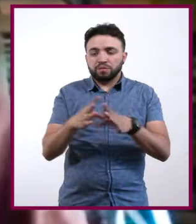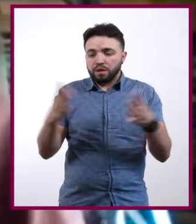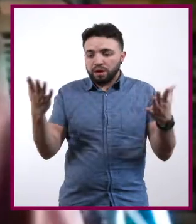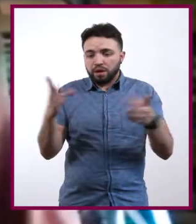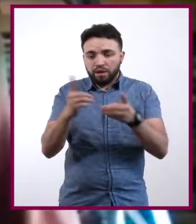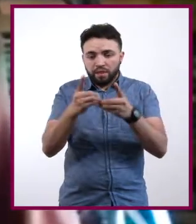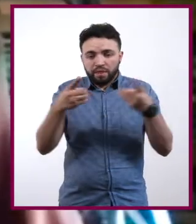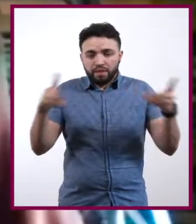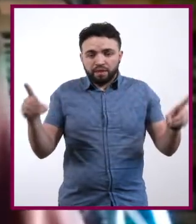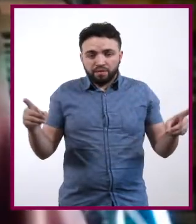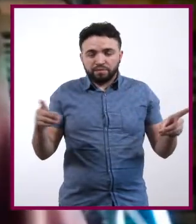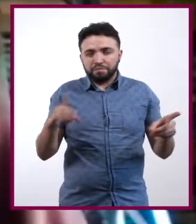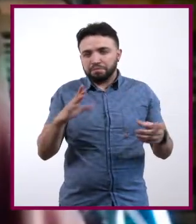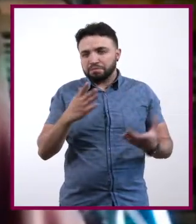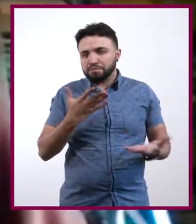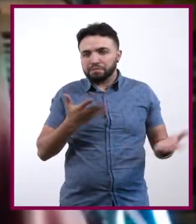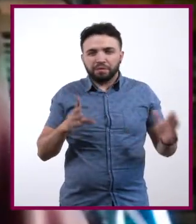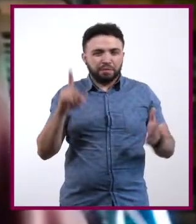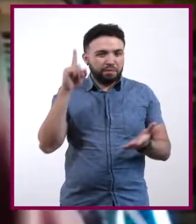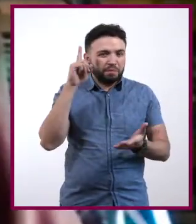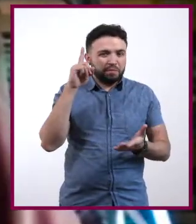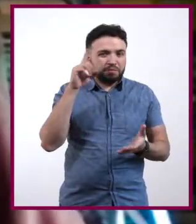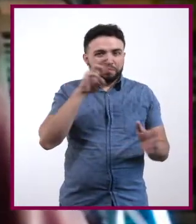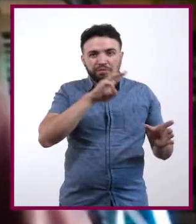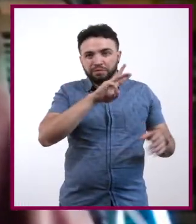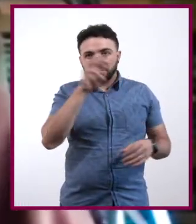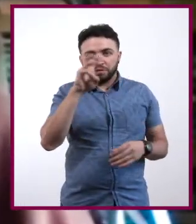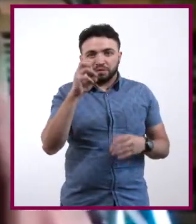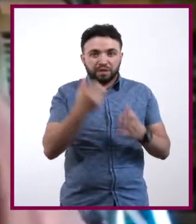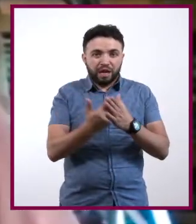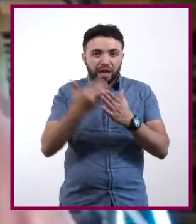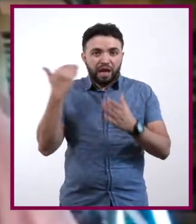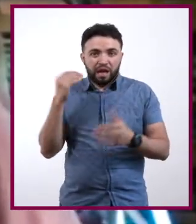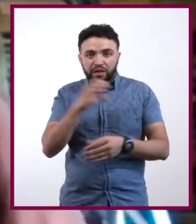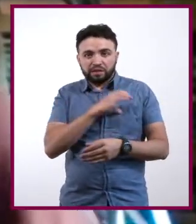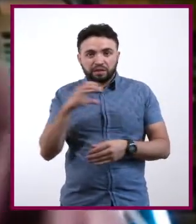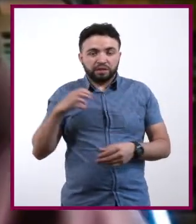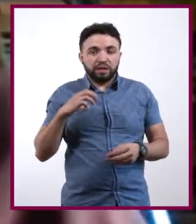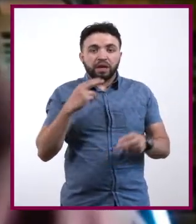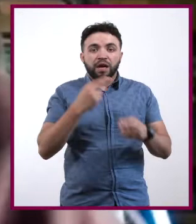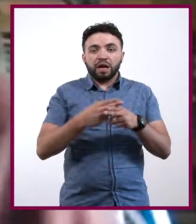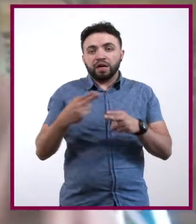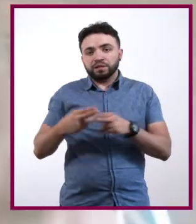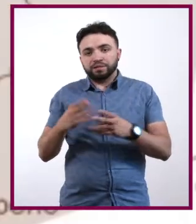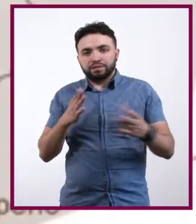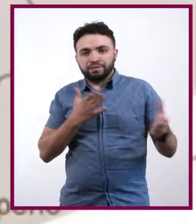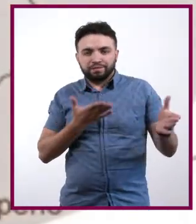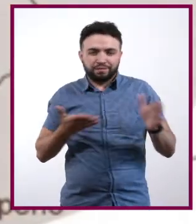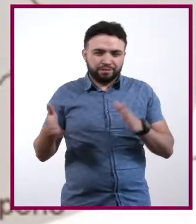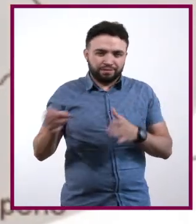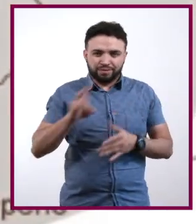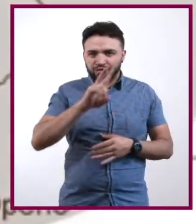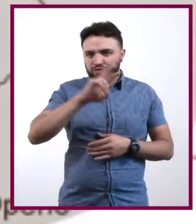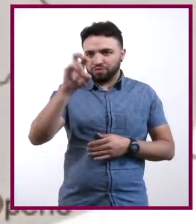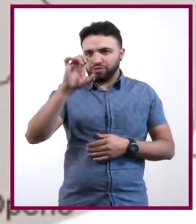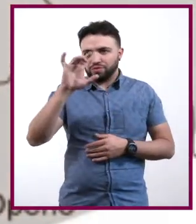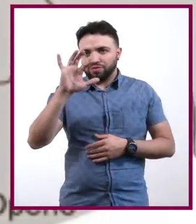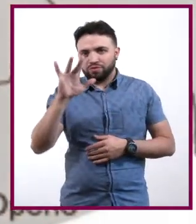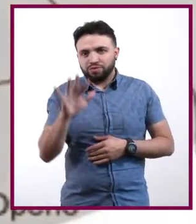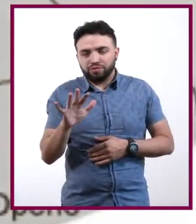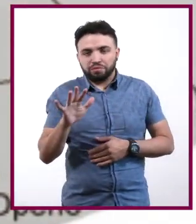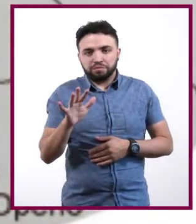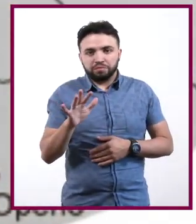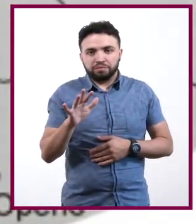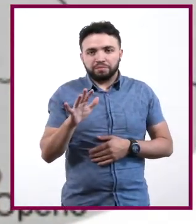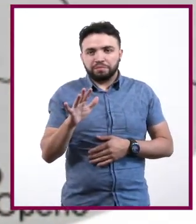aproximadamente entre los años 300 antes de Cristo hasta más o menos también 350, cuando